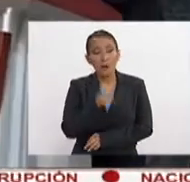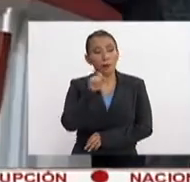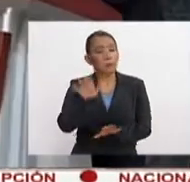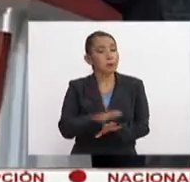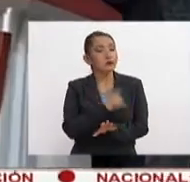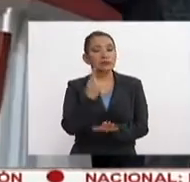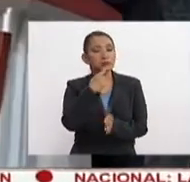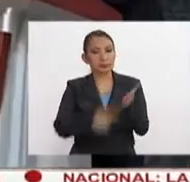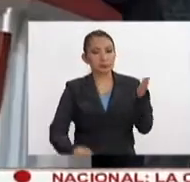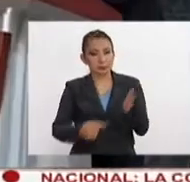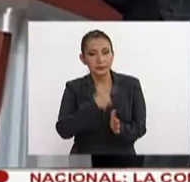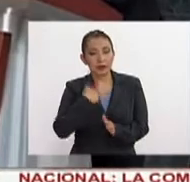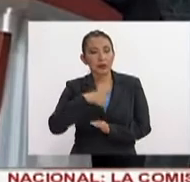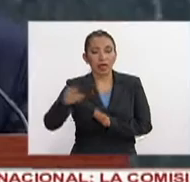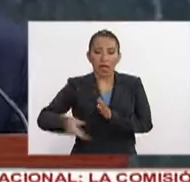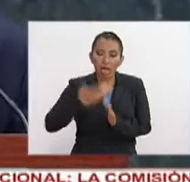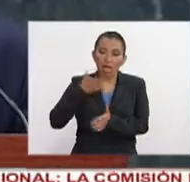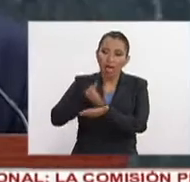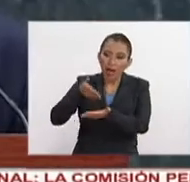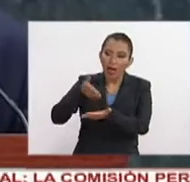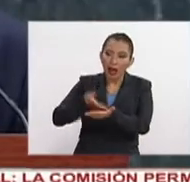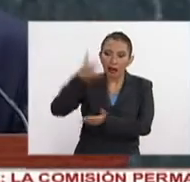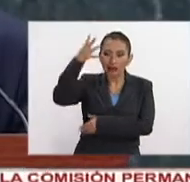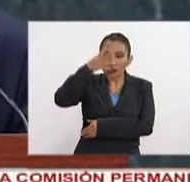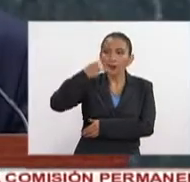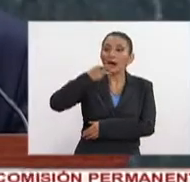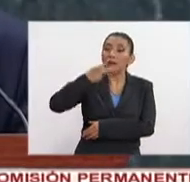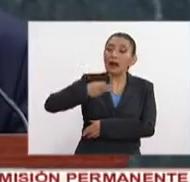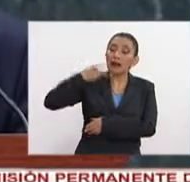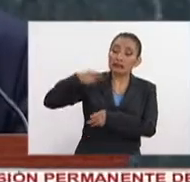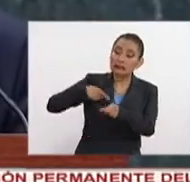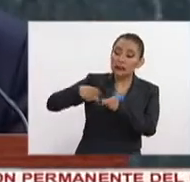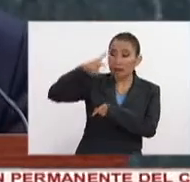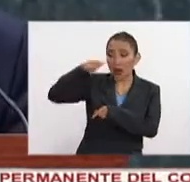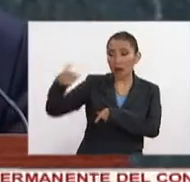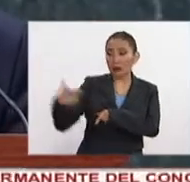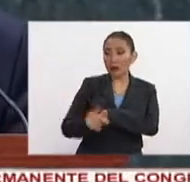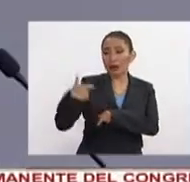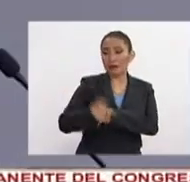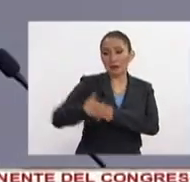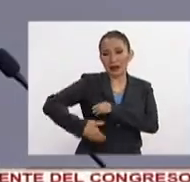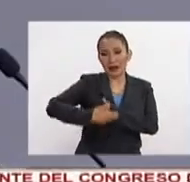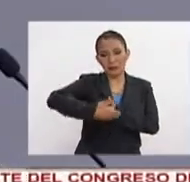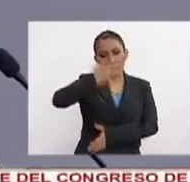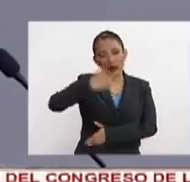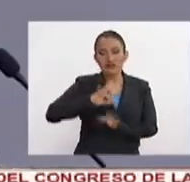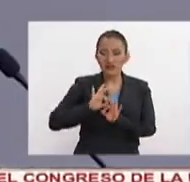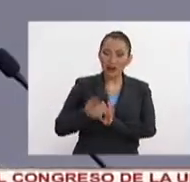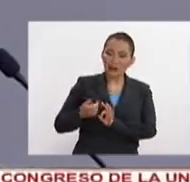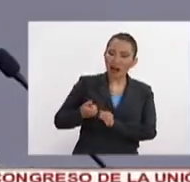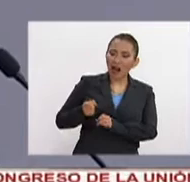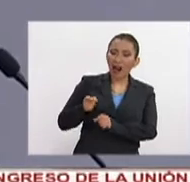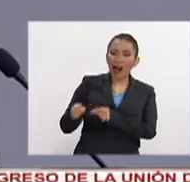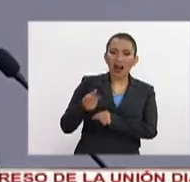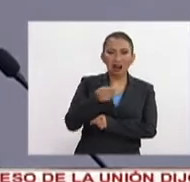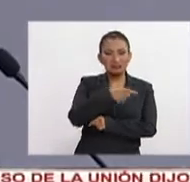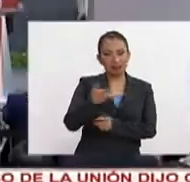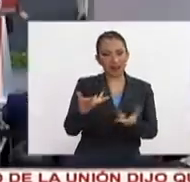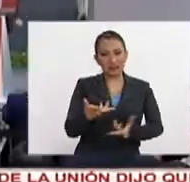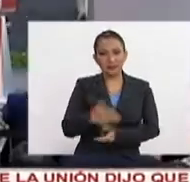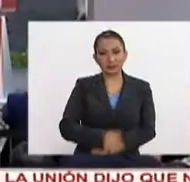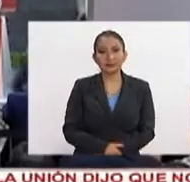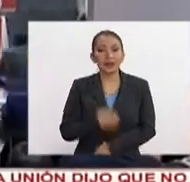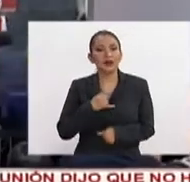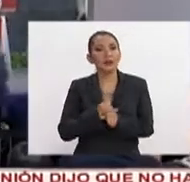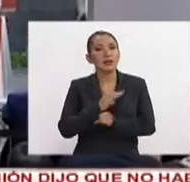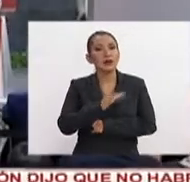motivo de la cancelación fue la insistencia de Donald Trump en decir que México pagaría por el muro y las formas empleadas por el magnate.